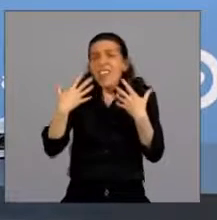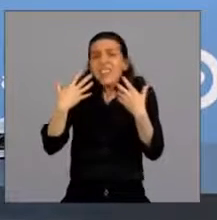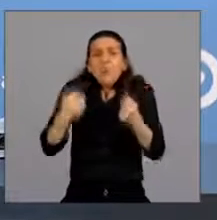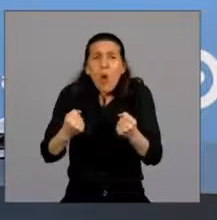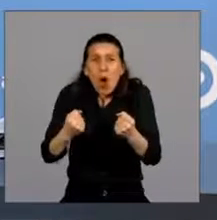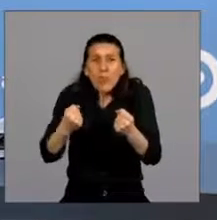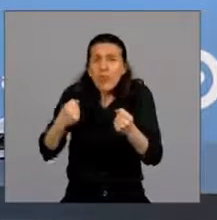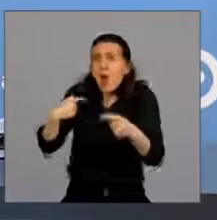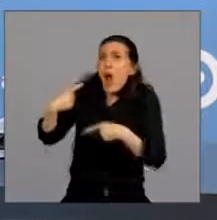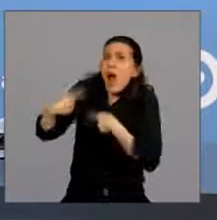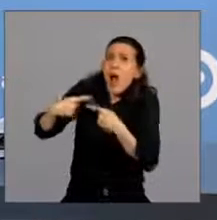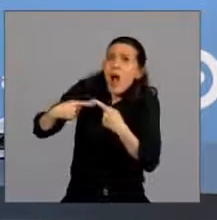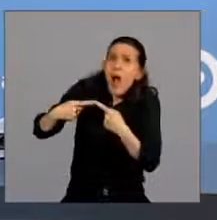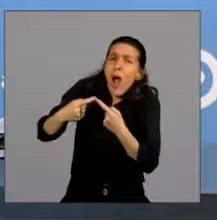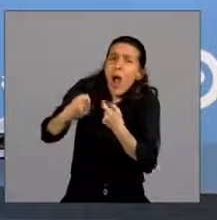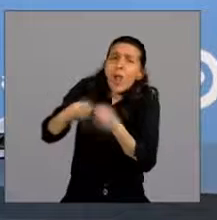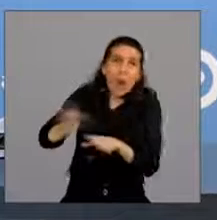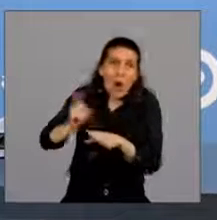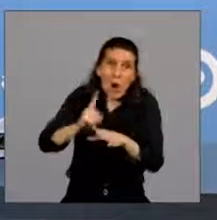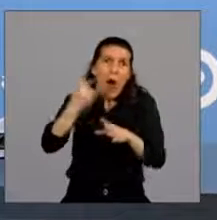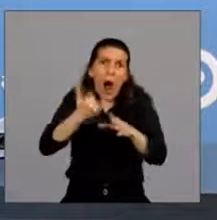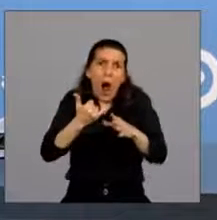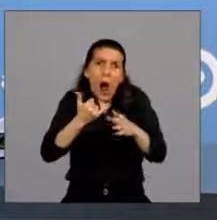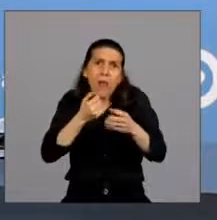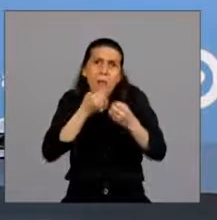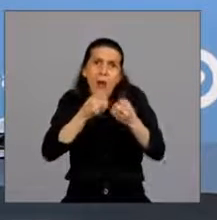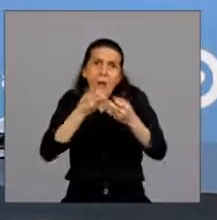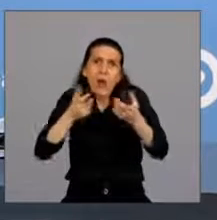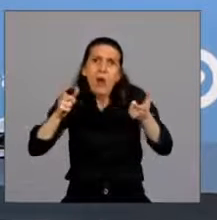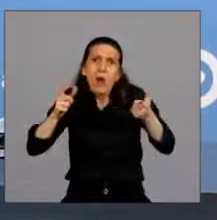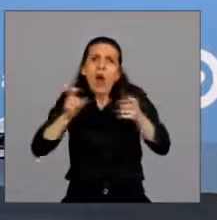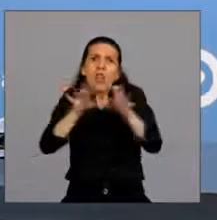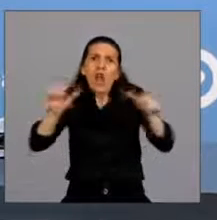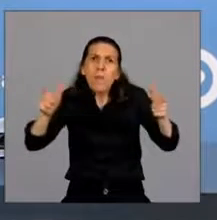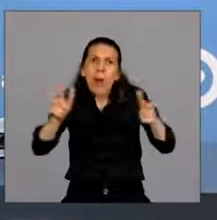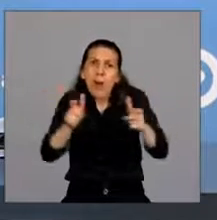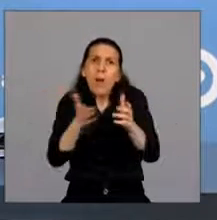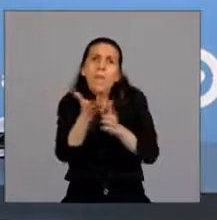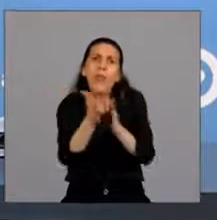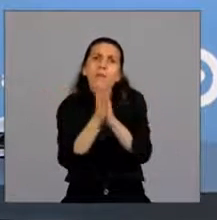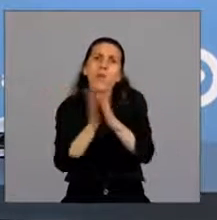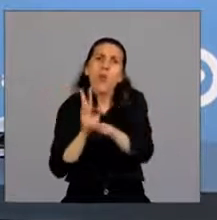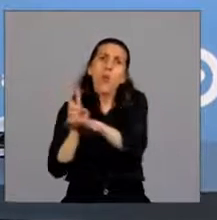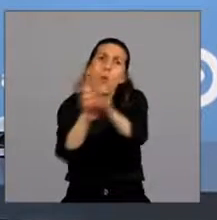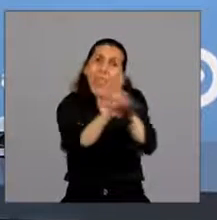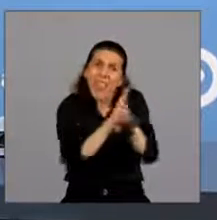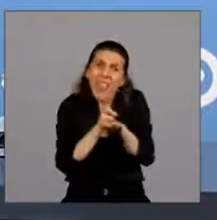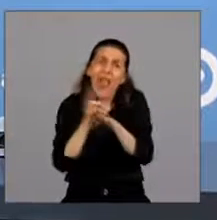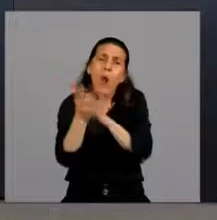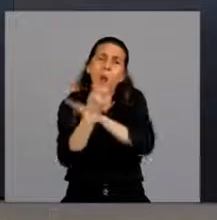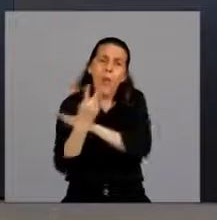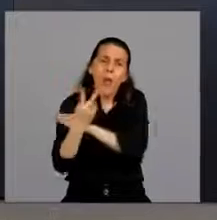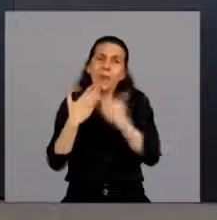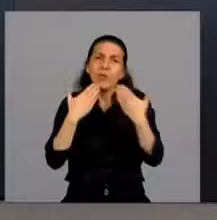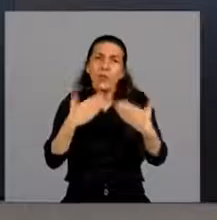borda, los resultados están a la vista. Les pido a todos que se cuiden y que nos ayudemos entre todos a cuidarnos. Muchas